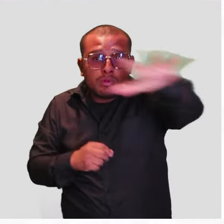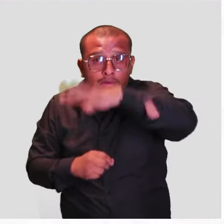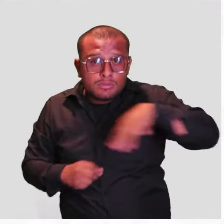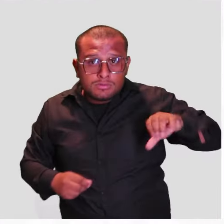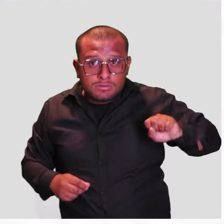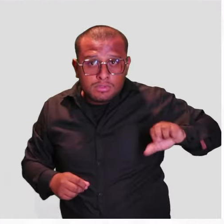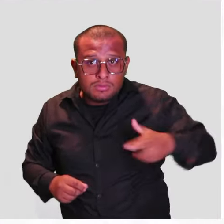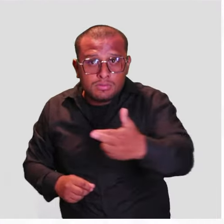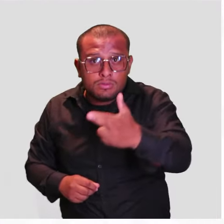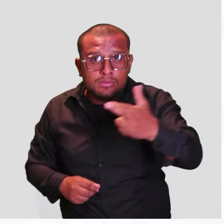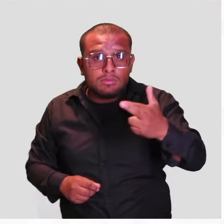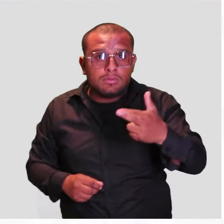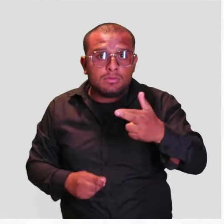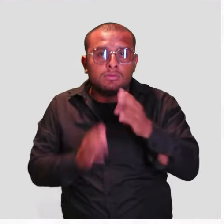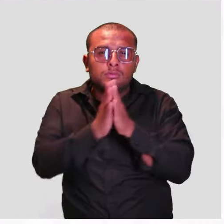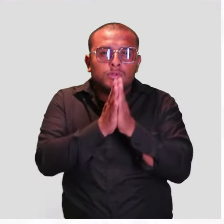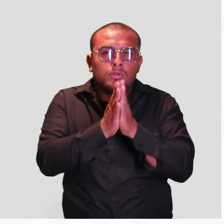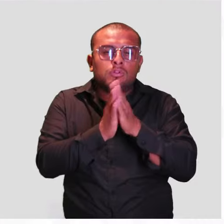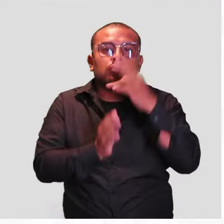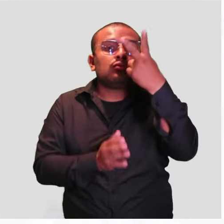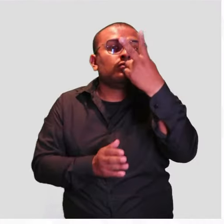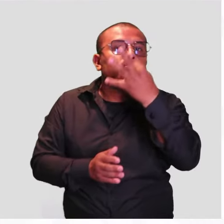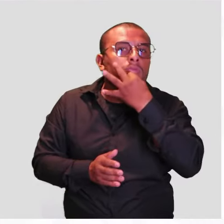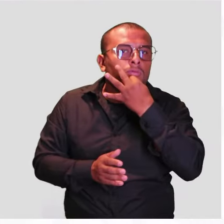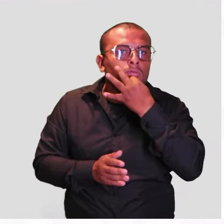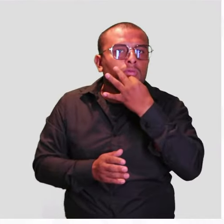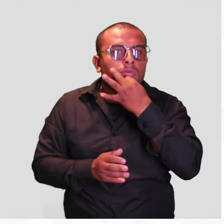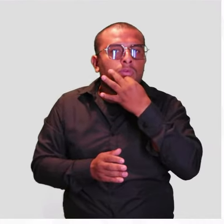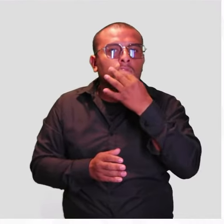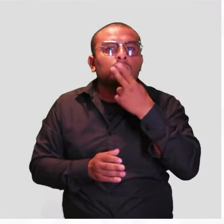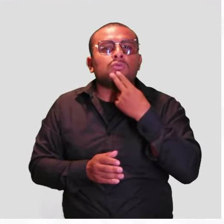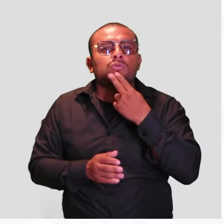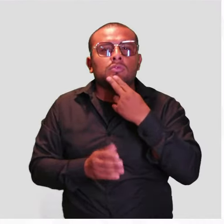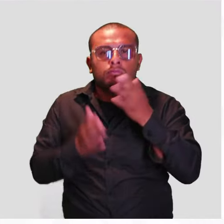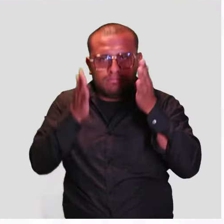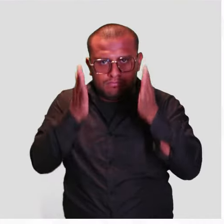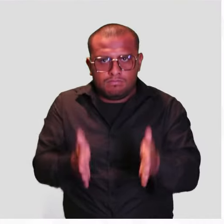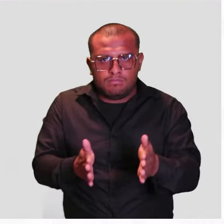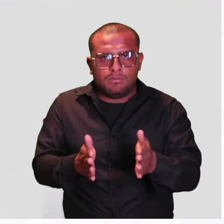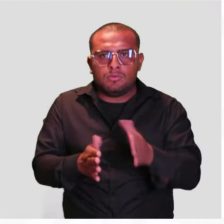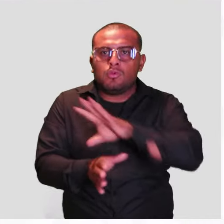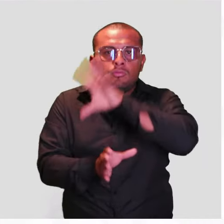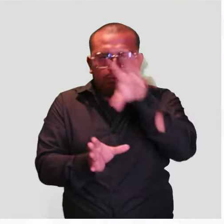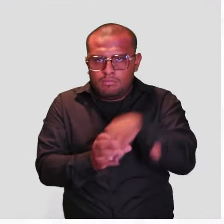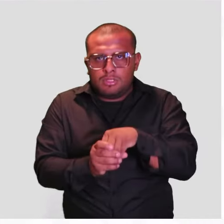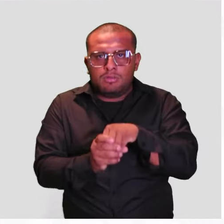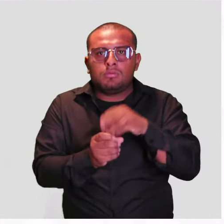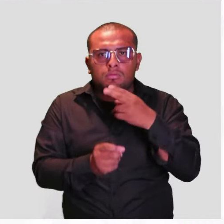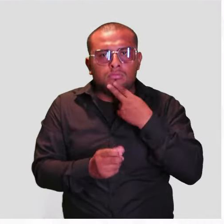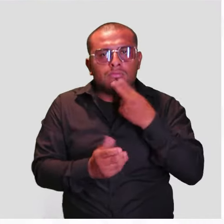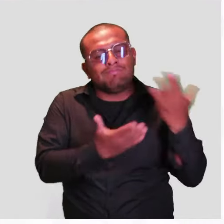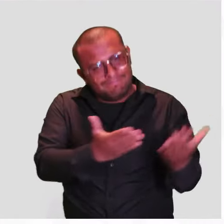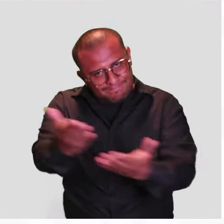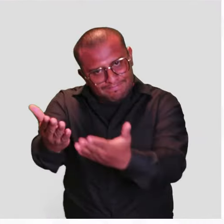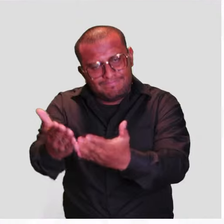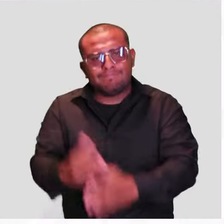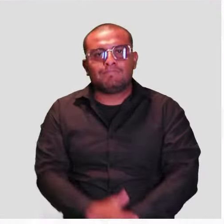con 2 minutos que deberán ser usados en una sola intervención. Candidato, lo escuchamos. Adelante.